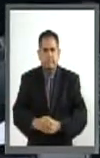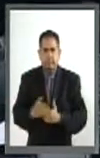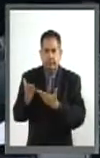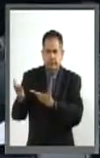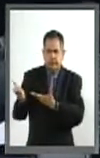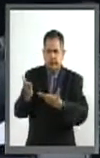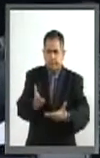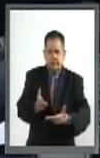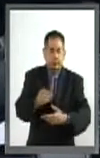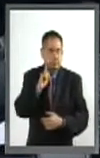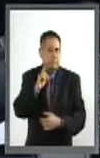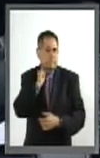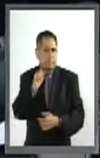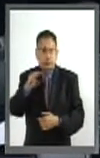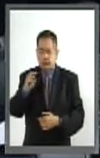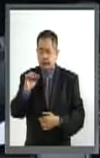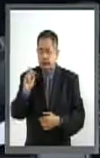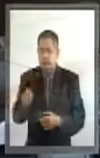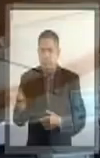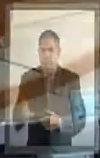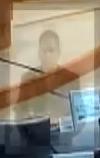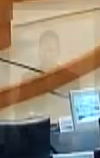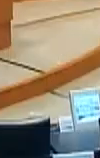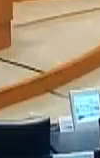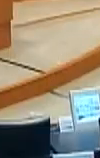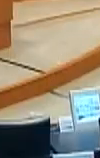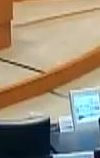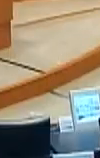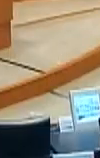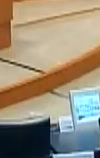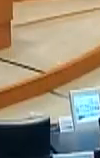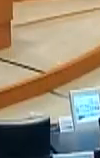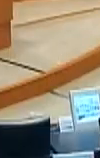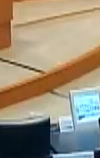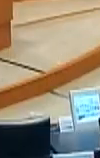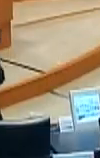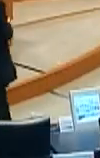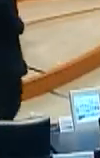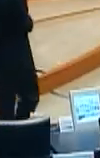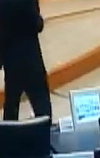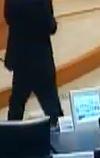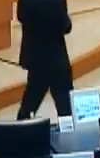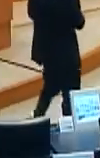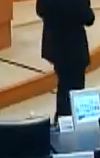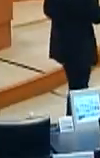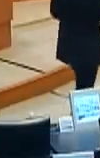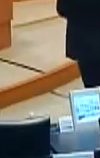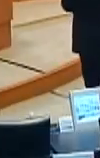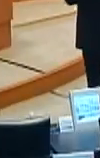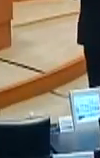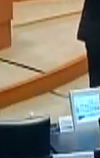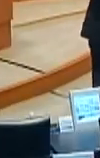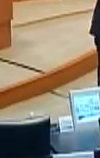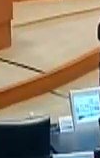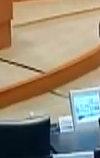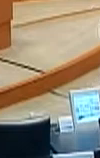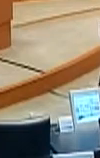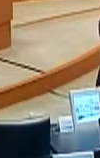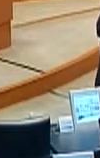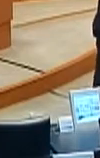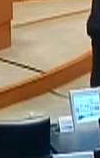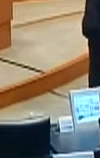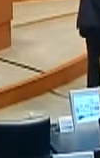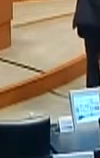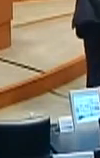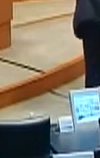uso de la tribuna, la senadora Marín. Gracias. Con su permiso, señor presidente. Una de las poblaciones más vulnerables en el mundo